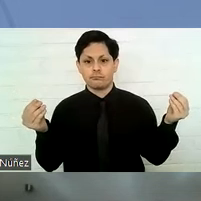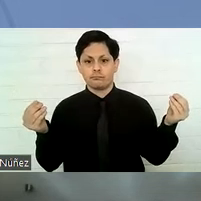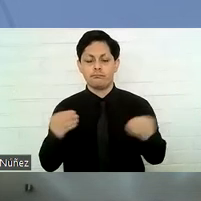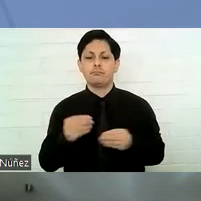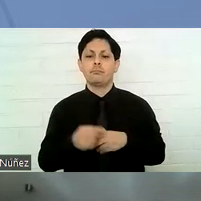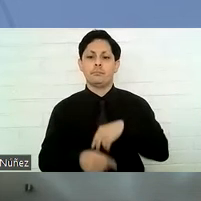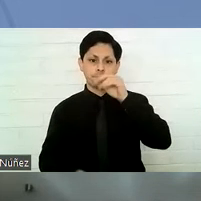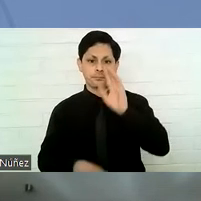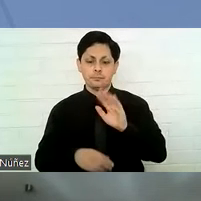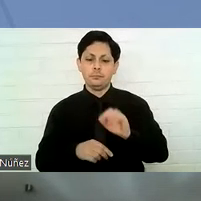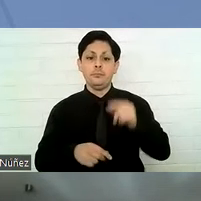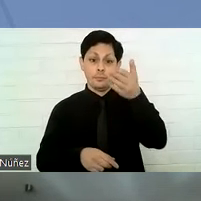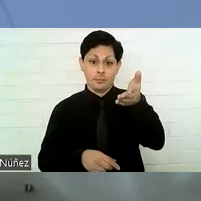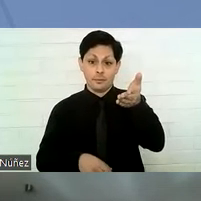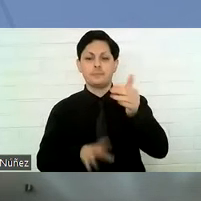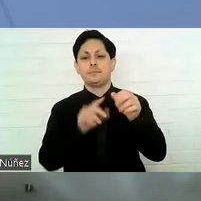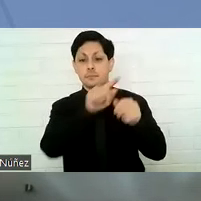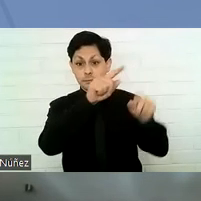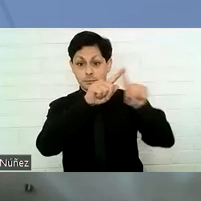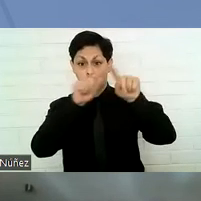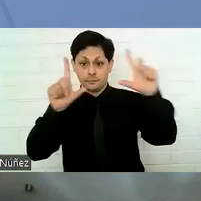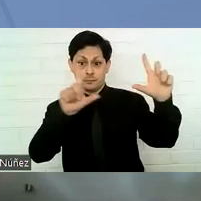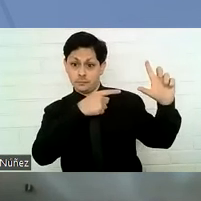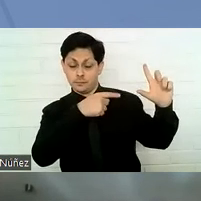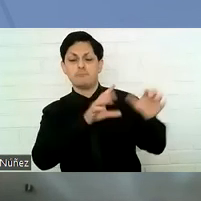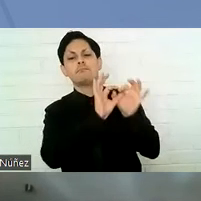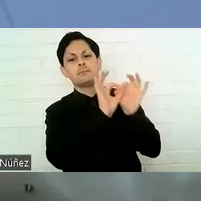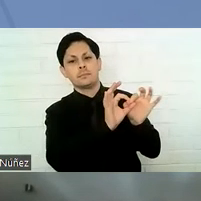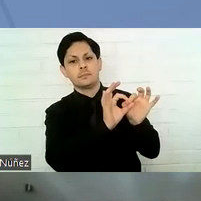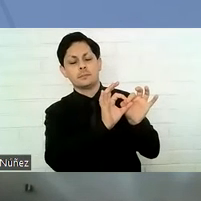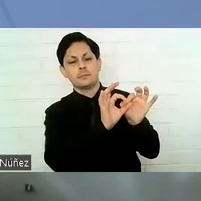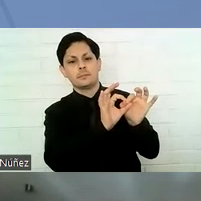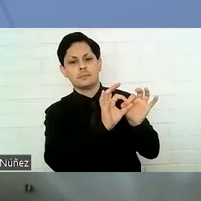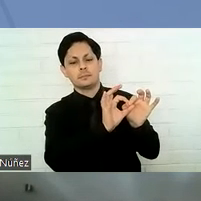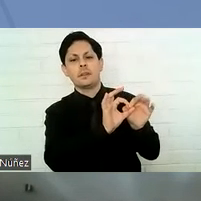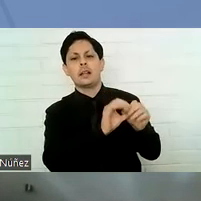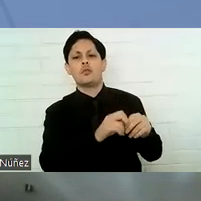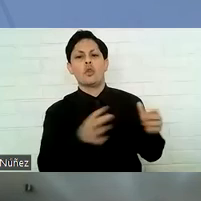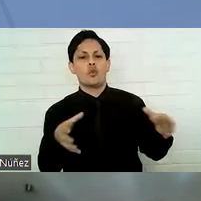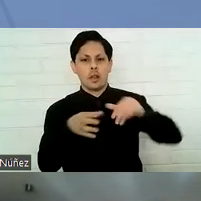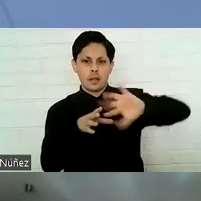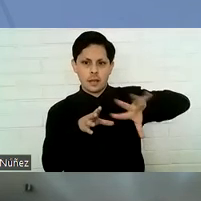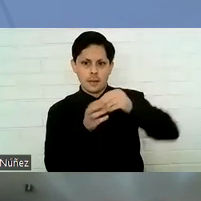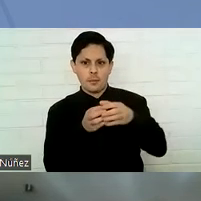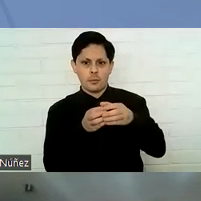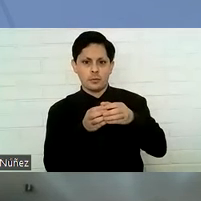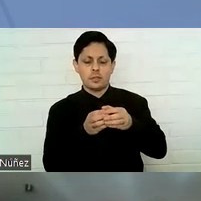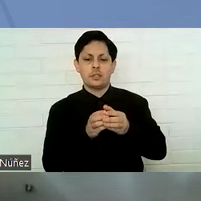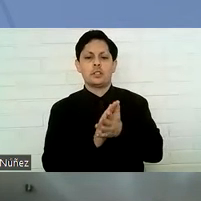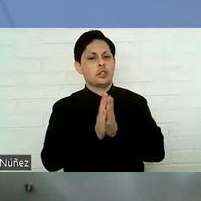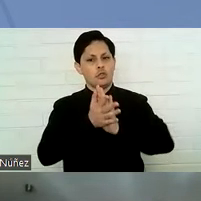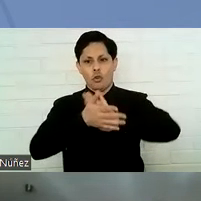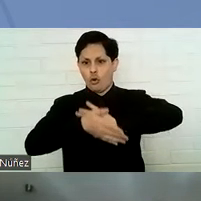los agradecimientos a todo el equipo que hace posible el evento y a todos los que están acompañándonos en